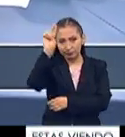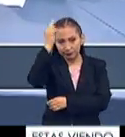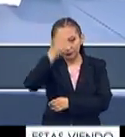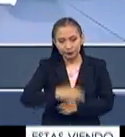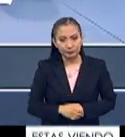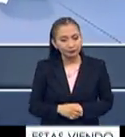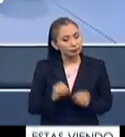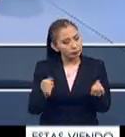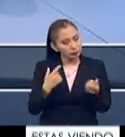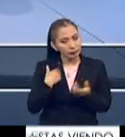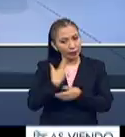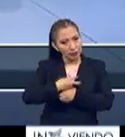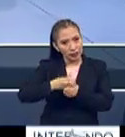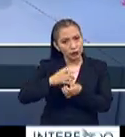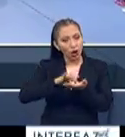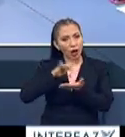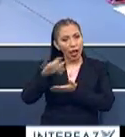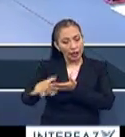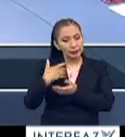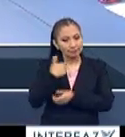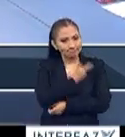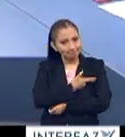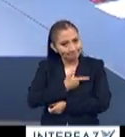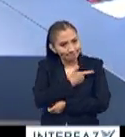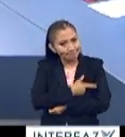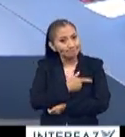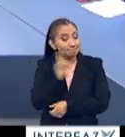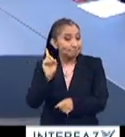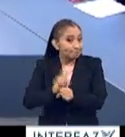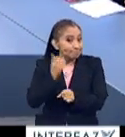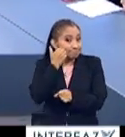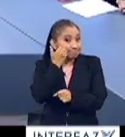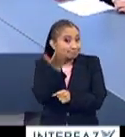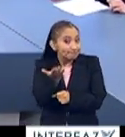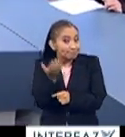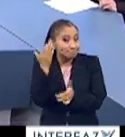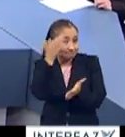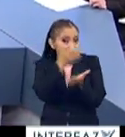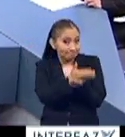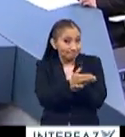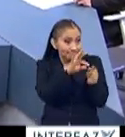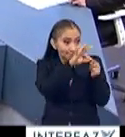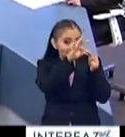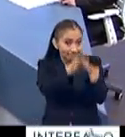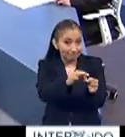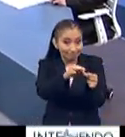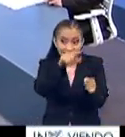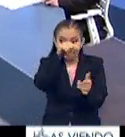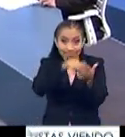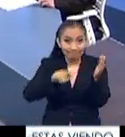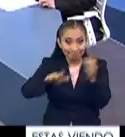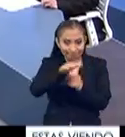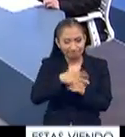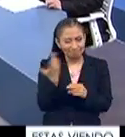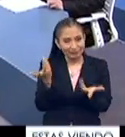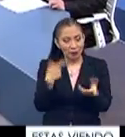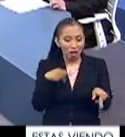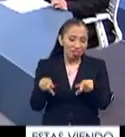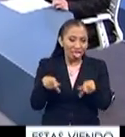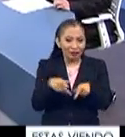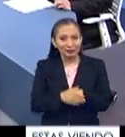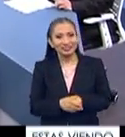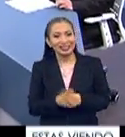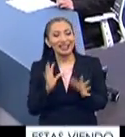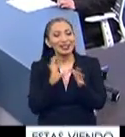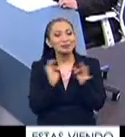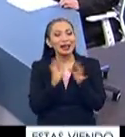Al contrario, gracias a ustedes por la invitación y con todo gusto, el día que quieran, podemos ir a las instalaciones. Nos echamos una cascarita. Y que